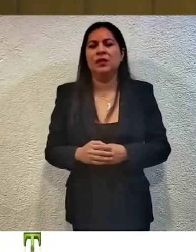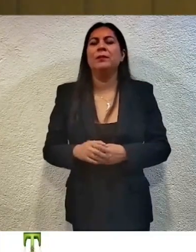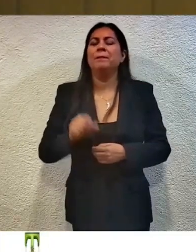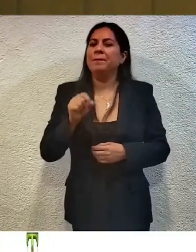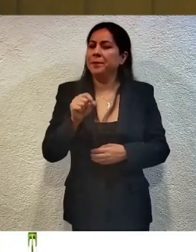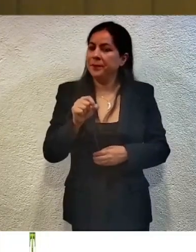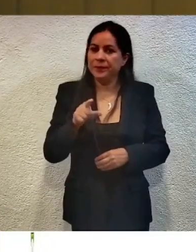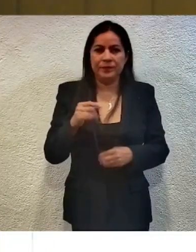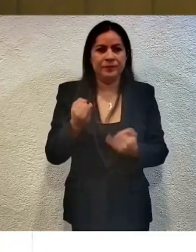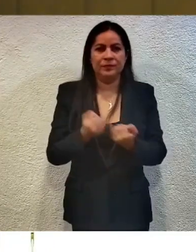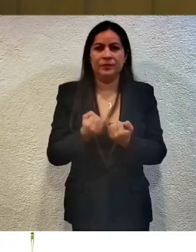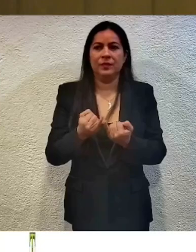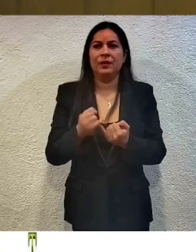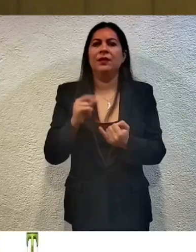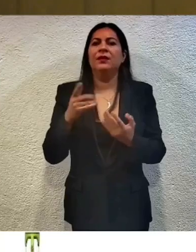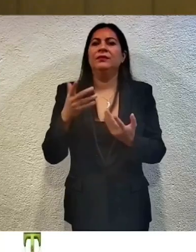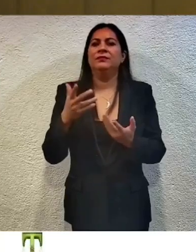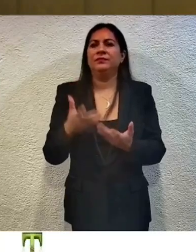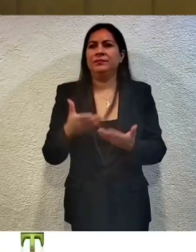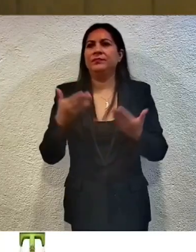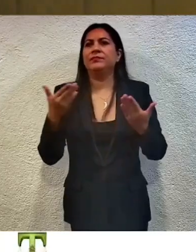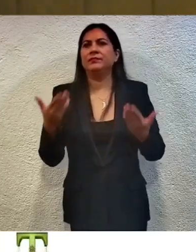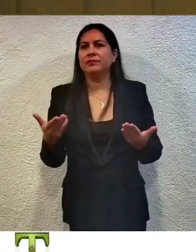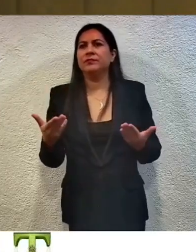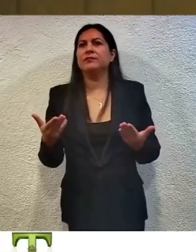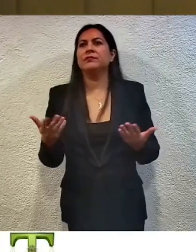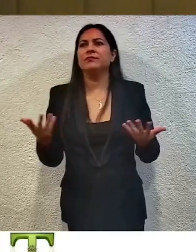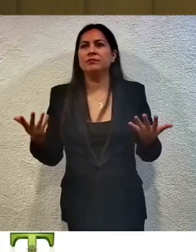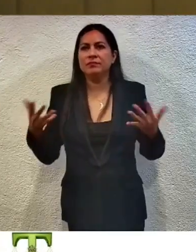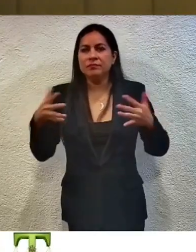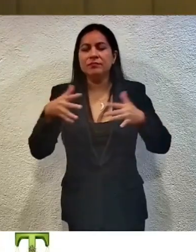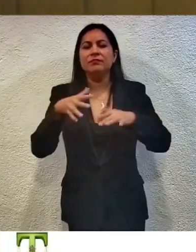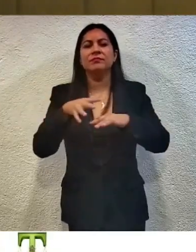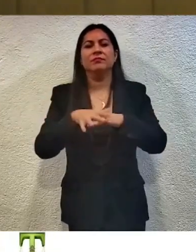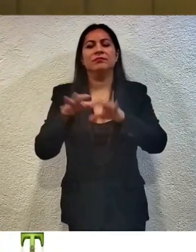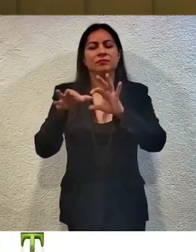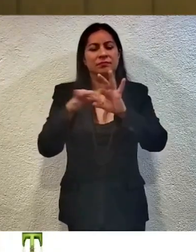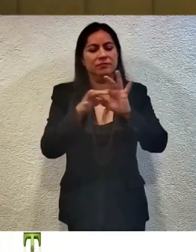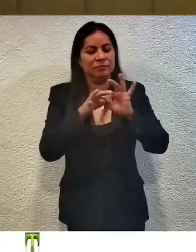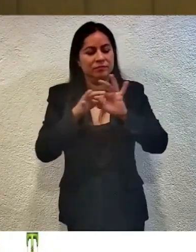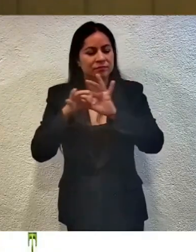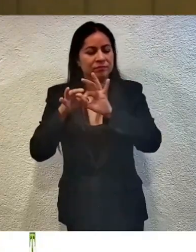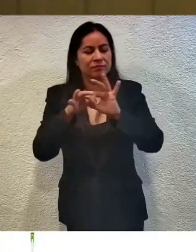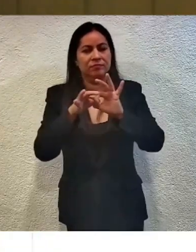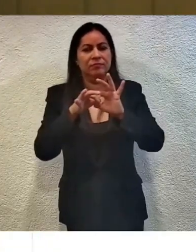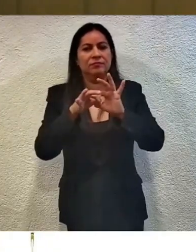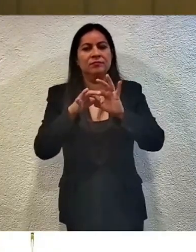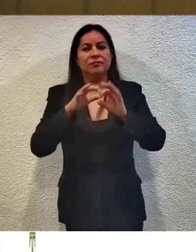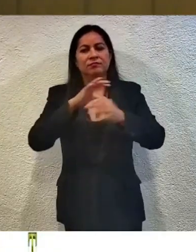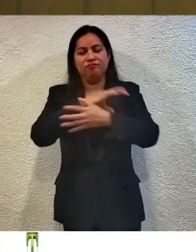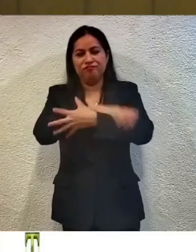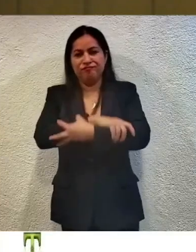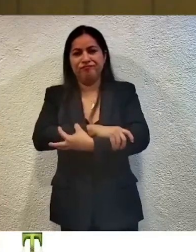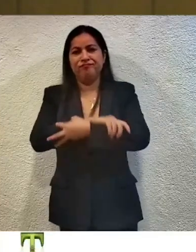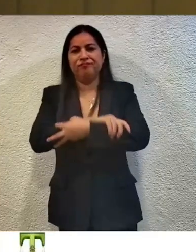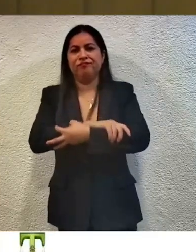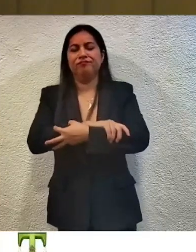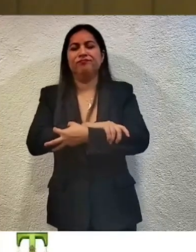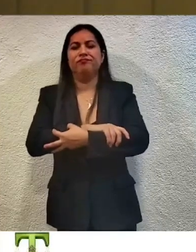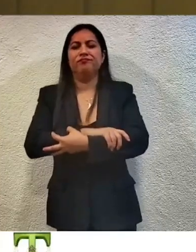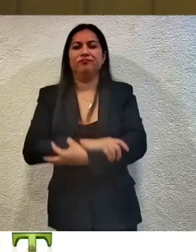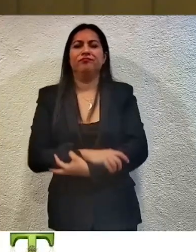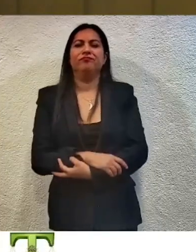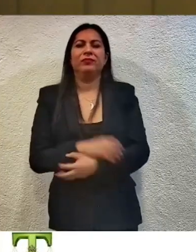sino estamos también en la conjunción, en la unión de alianzas